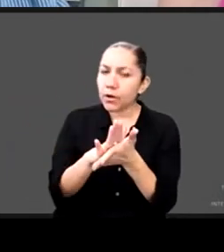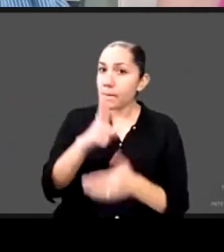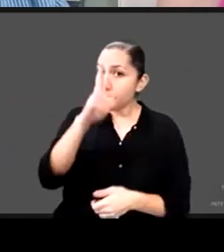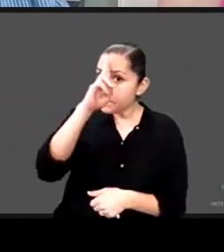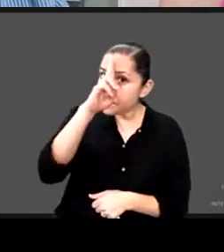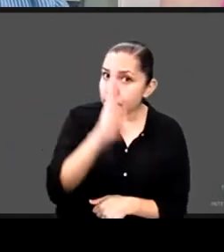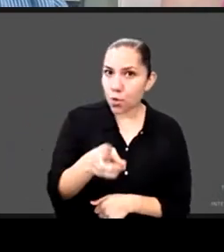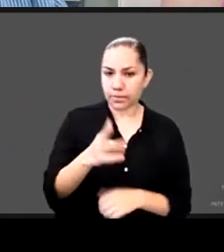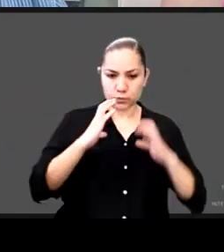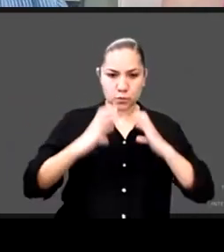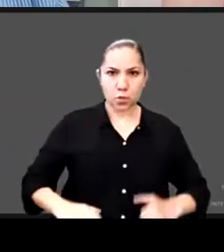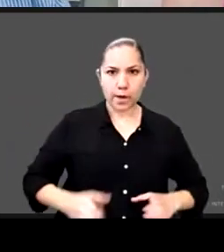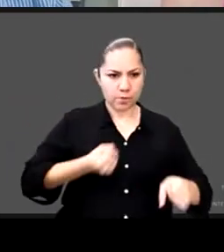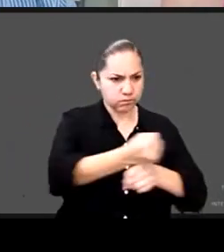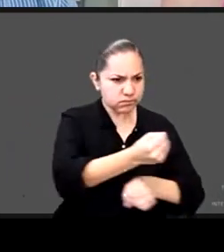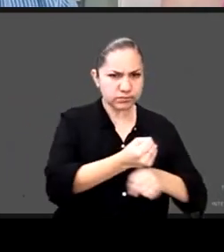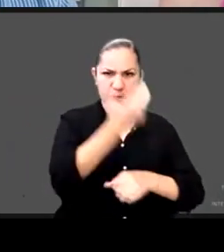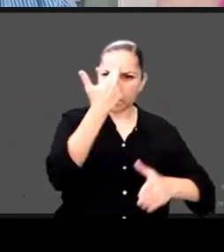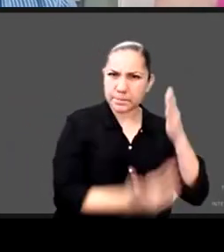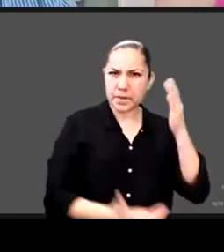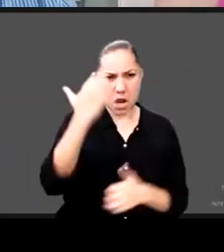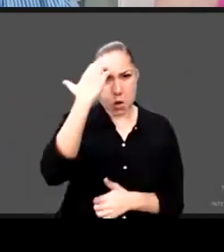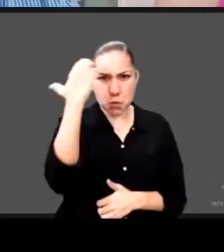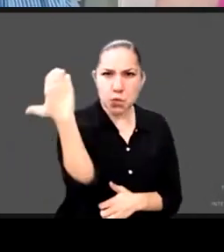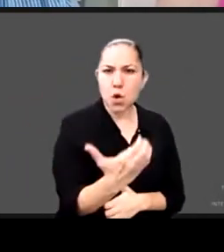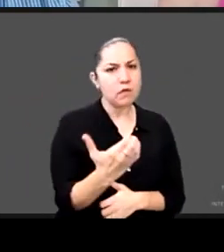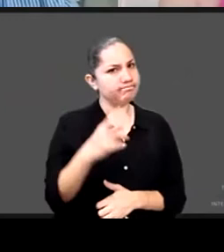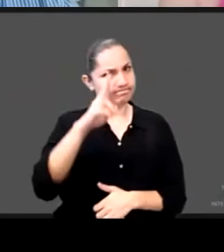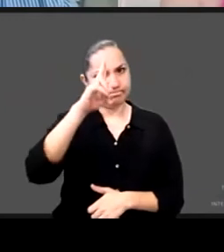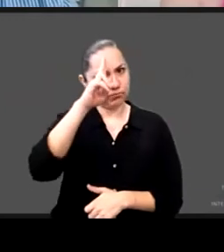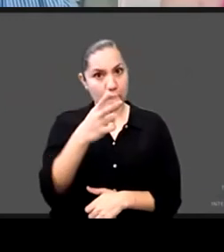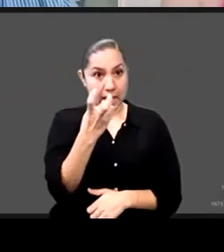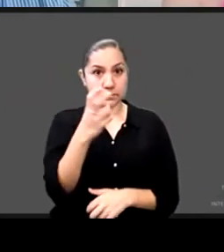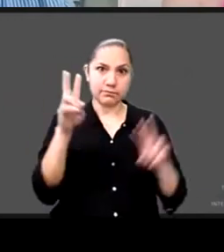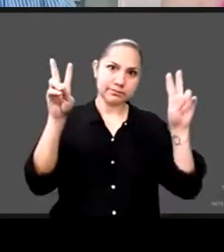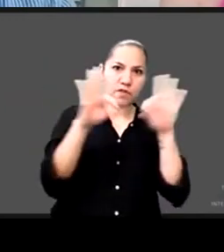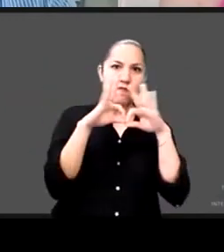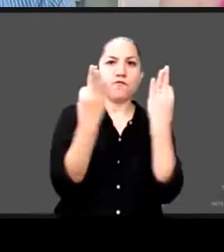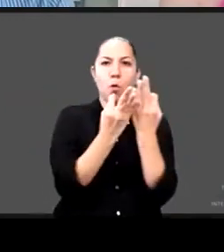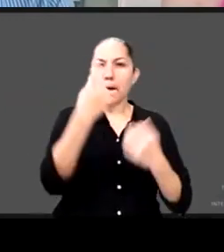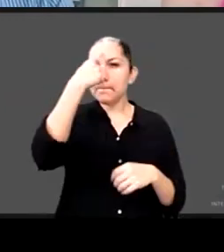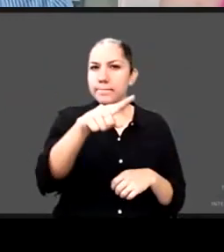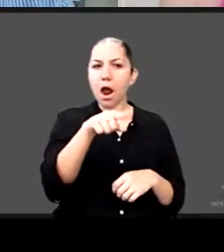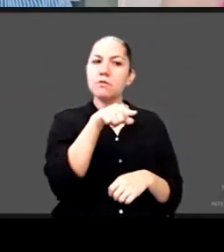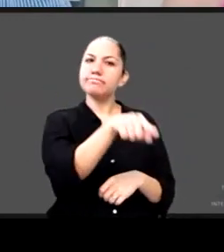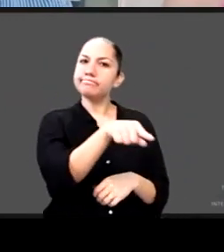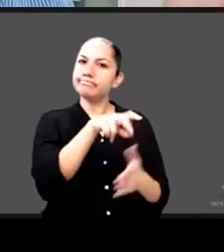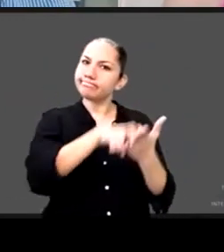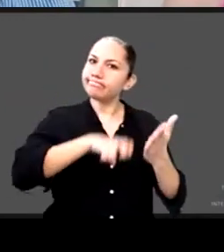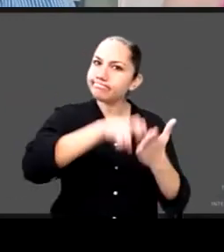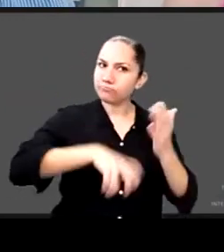cualquier otra forma de castigos crueles, degradantes, humillantes, como forma de corrección o disciplina. Es promotor de los